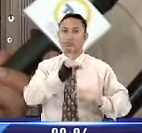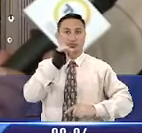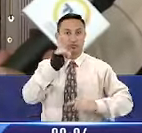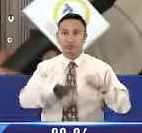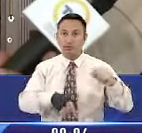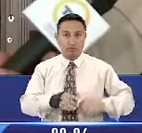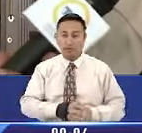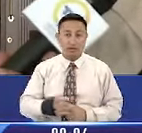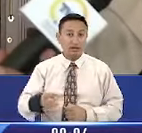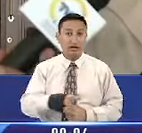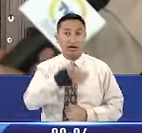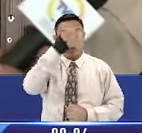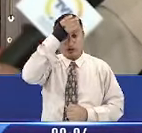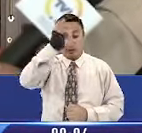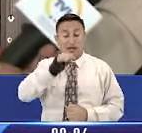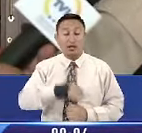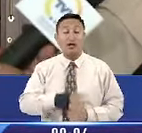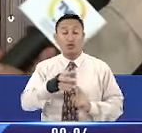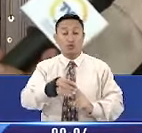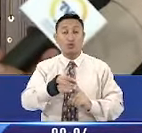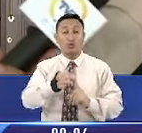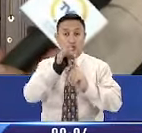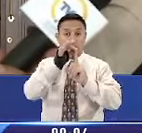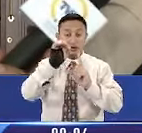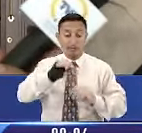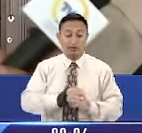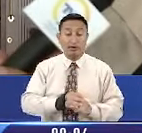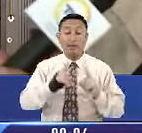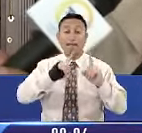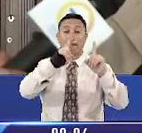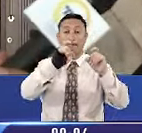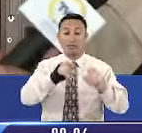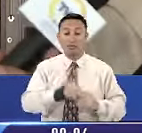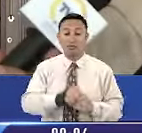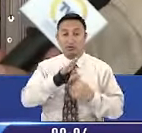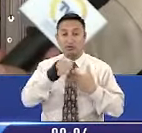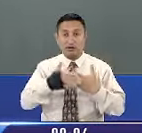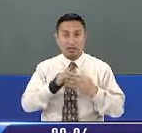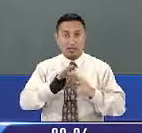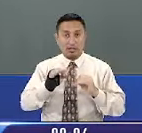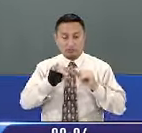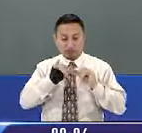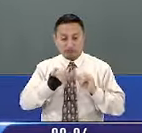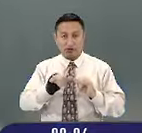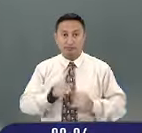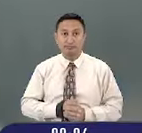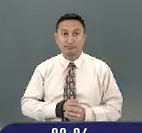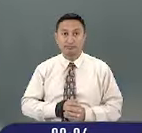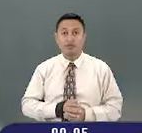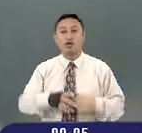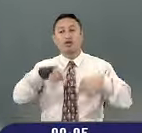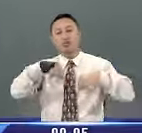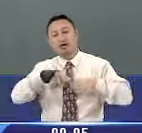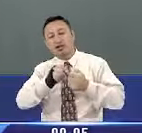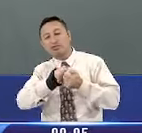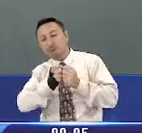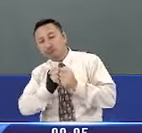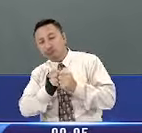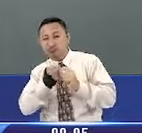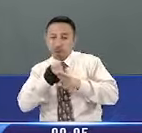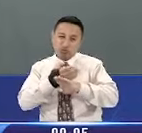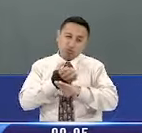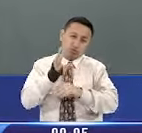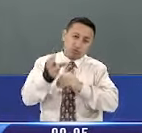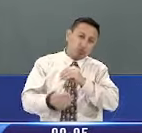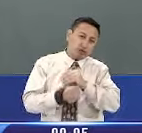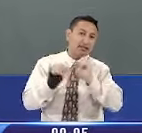los conceptos y de las premisas que constan ni en las preguntas ni en los anexos. Pueden hacer modulaciones, observaciones, sin